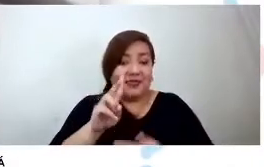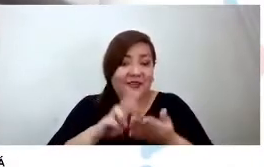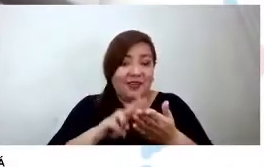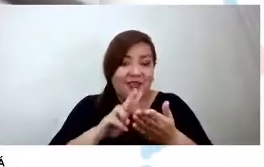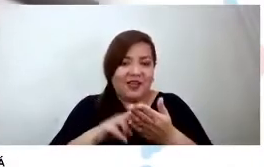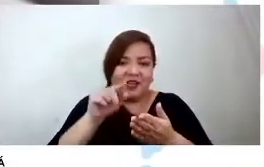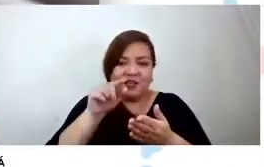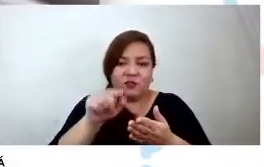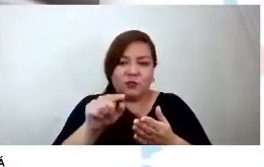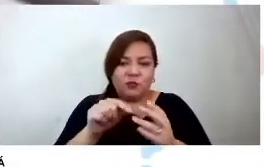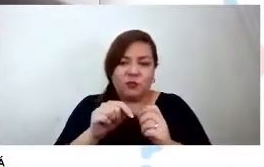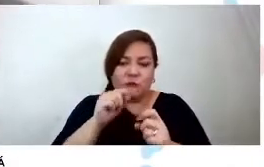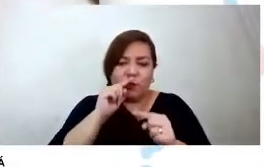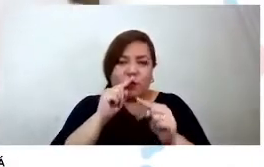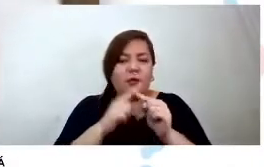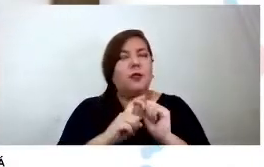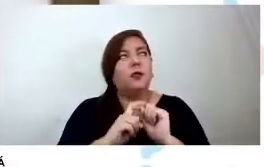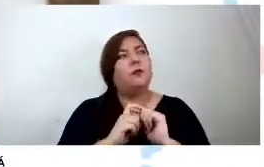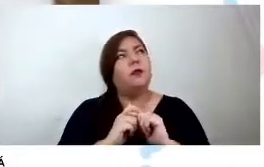es como